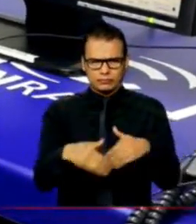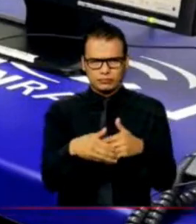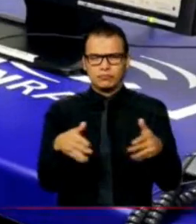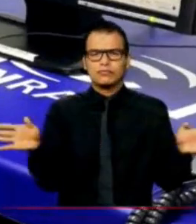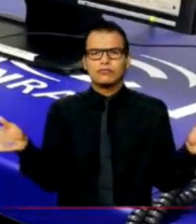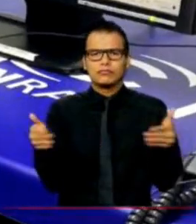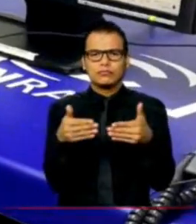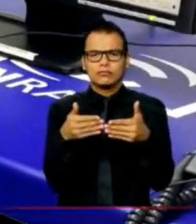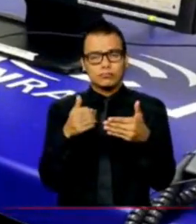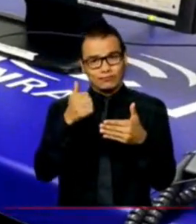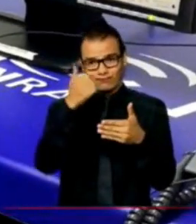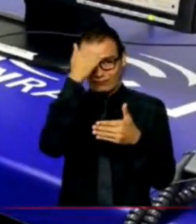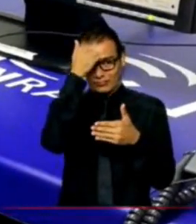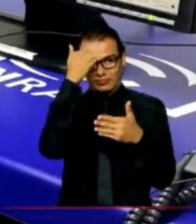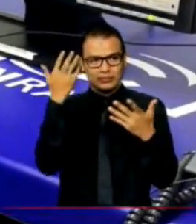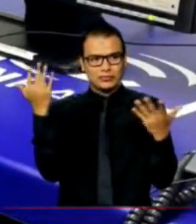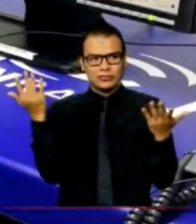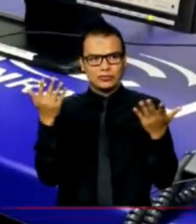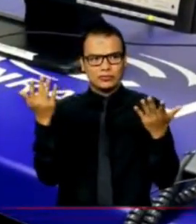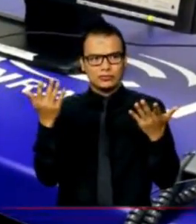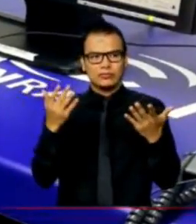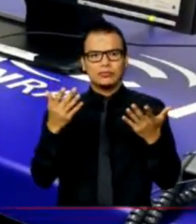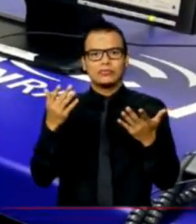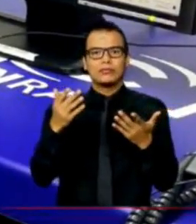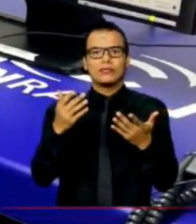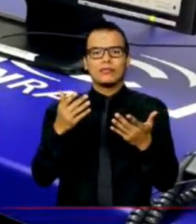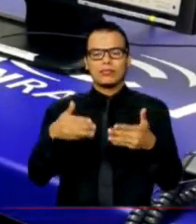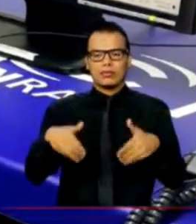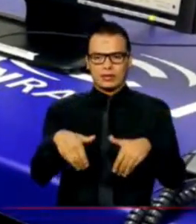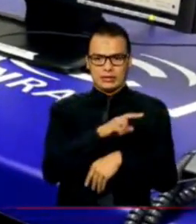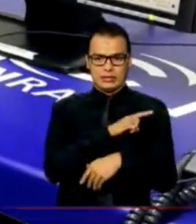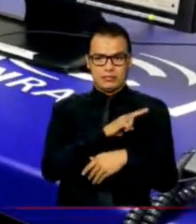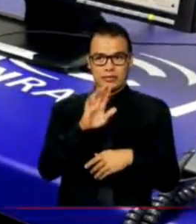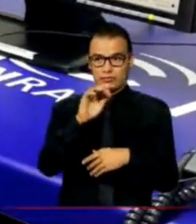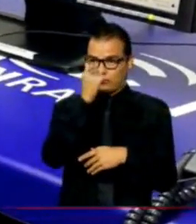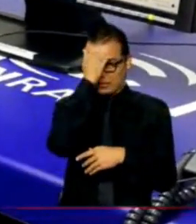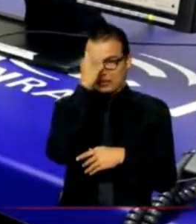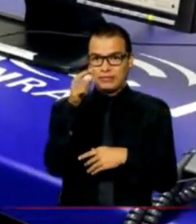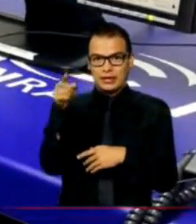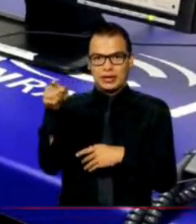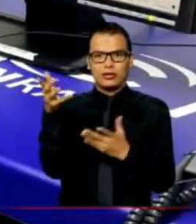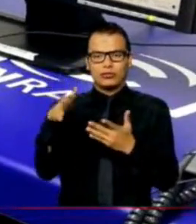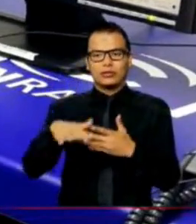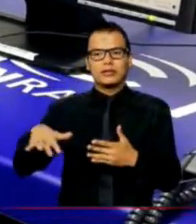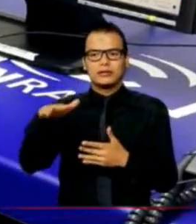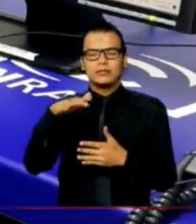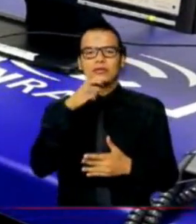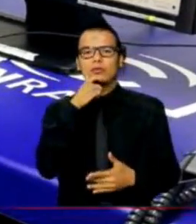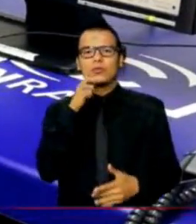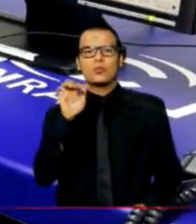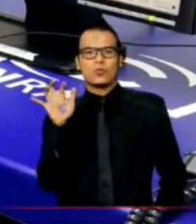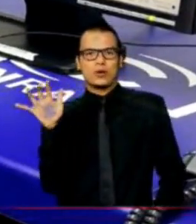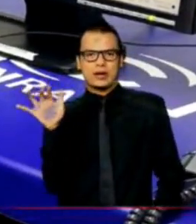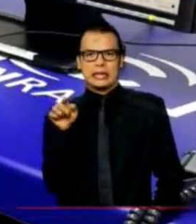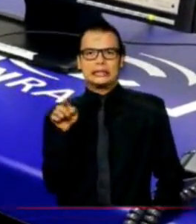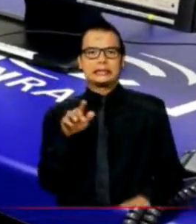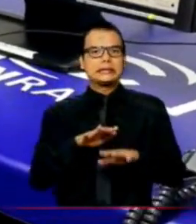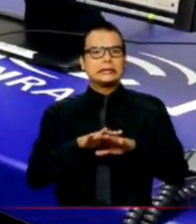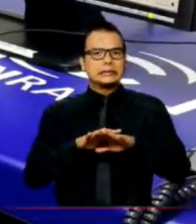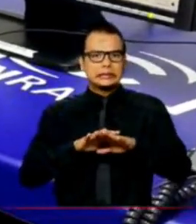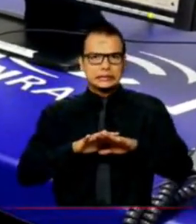vía Panamericana a la altura del municipio de guacarí hicieron un acuerdo previo con Voceros del gobierno nacional En qué